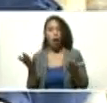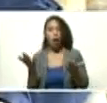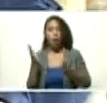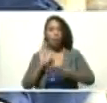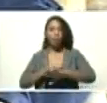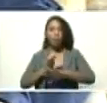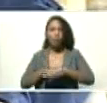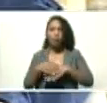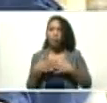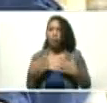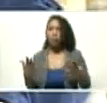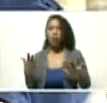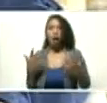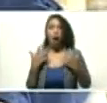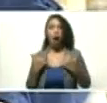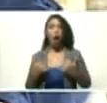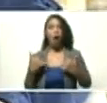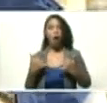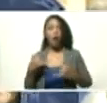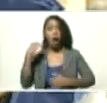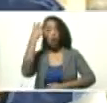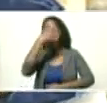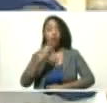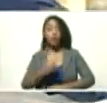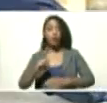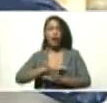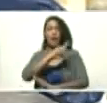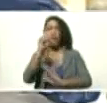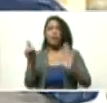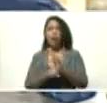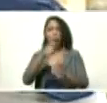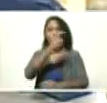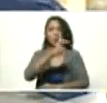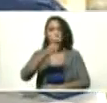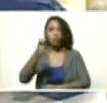Ahora la juventud y en general la gente